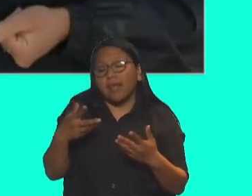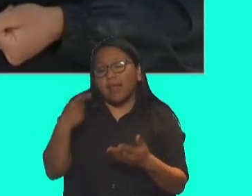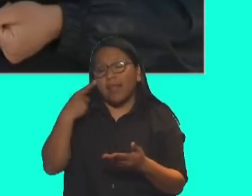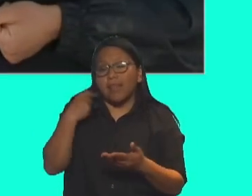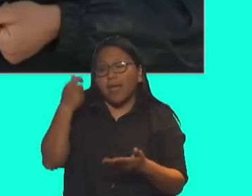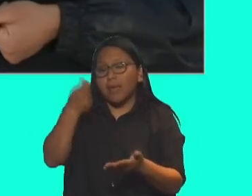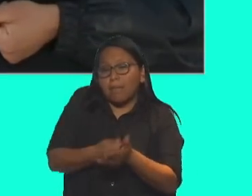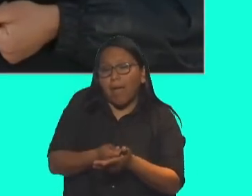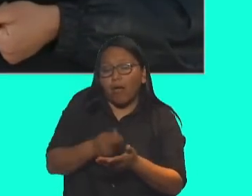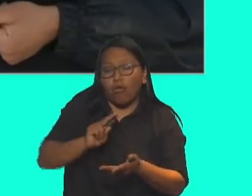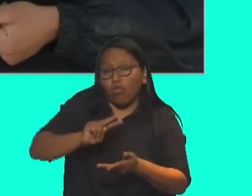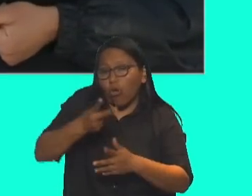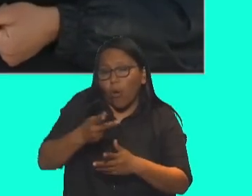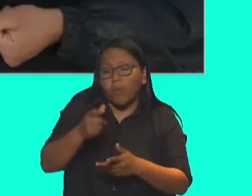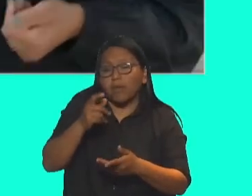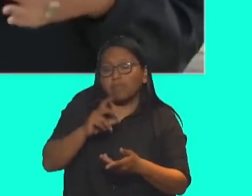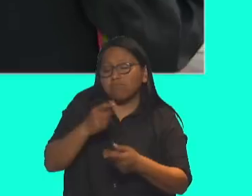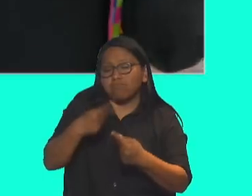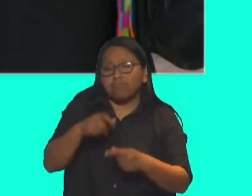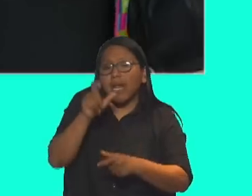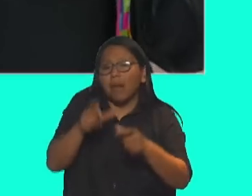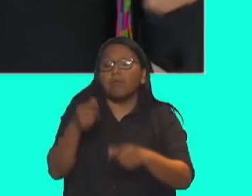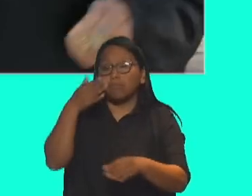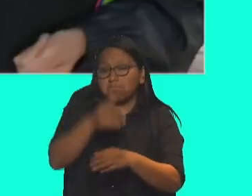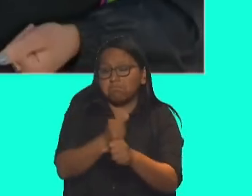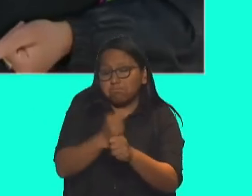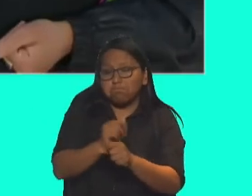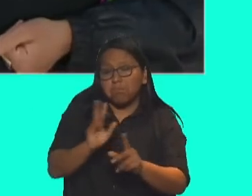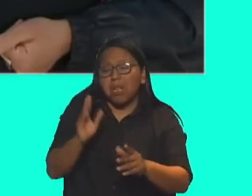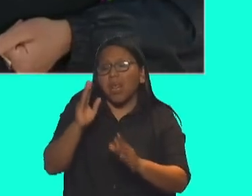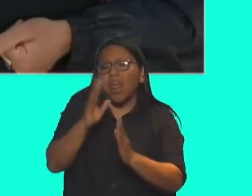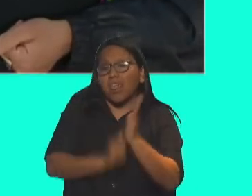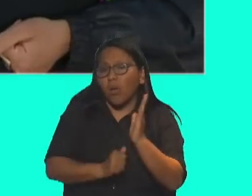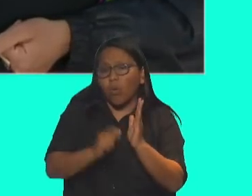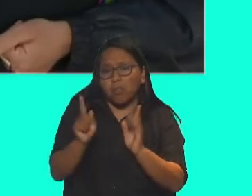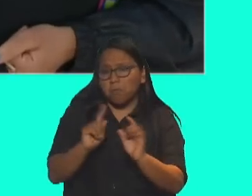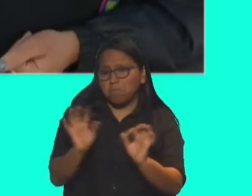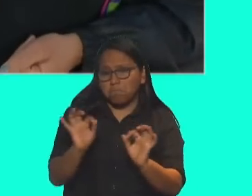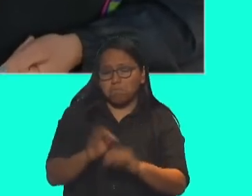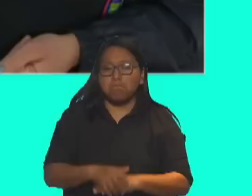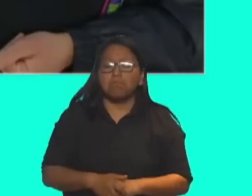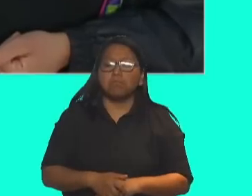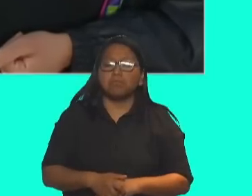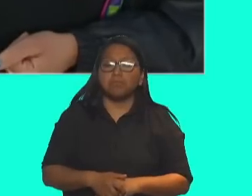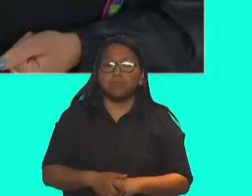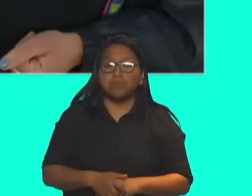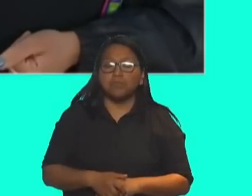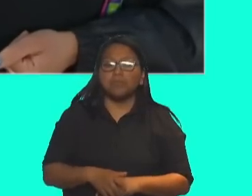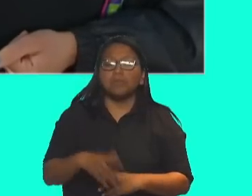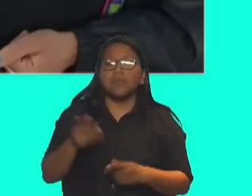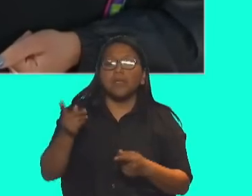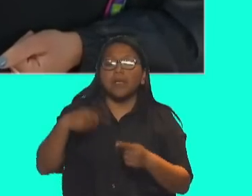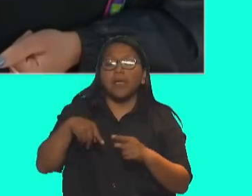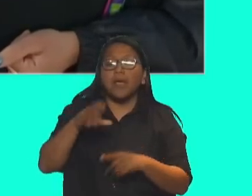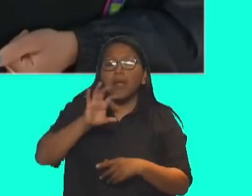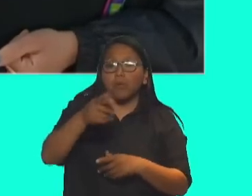indemnización a los trabajadores y trabajadores que allí se presenten sin ningún tipo de descuento de haberes para quienes decidan adherir si se la parcela en la provincia